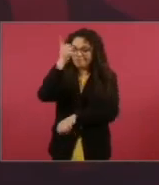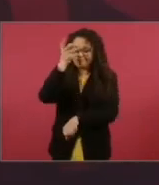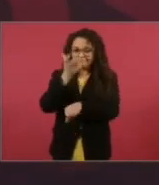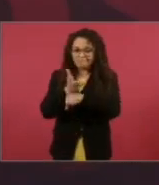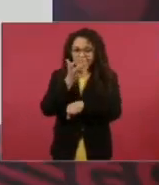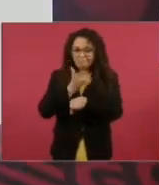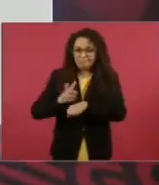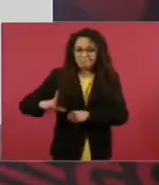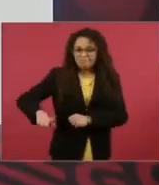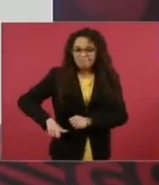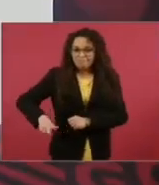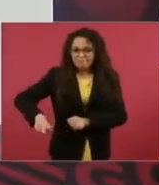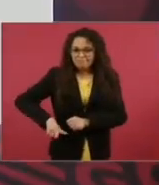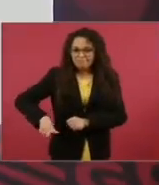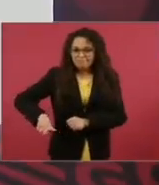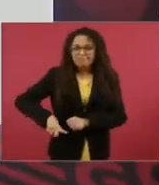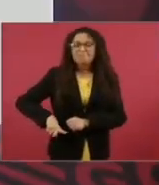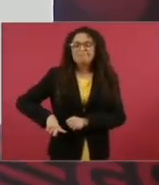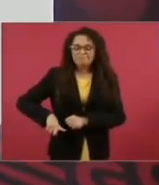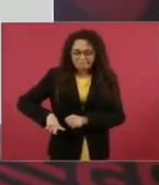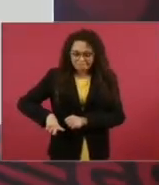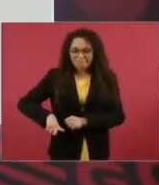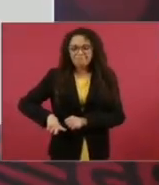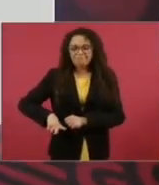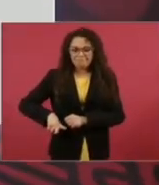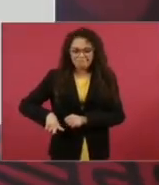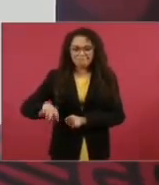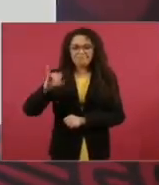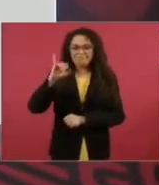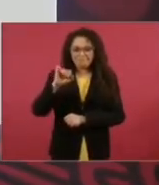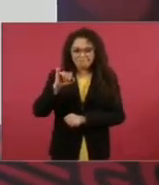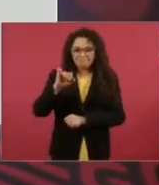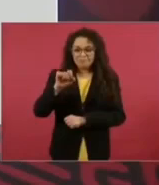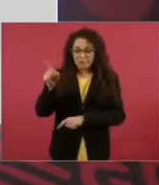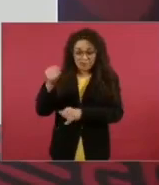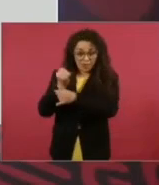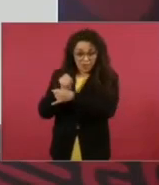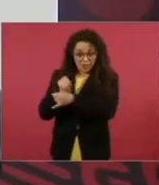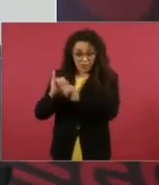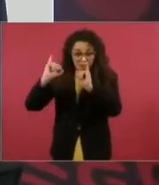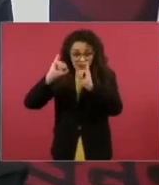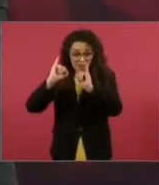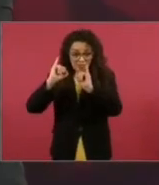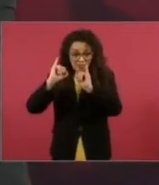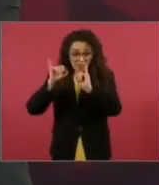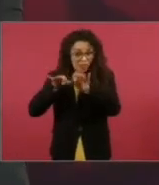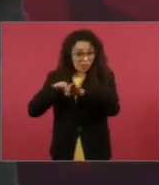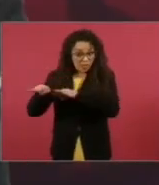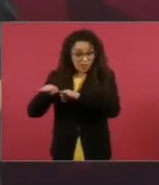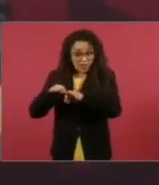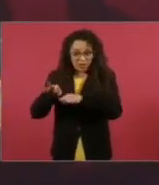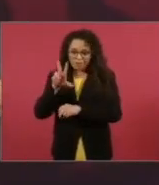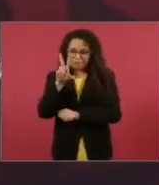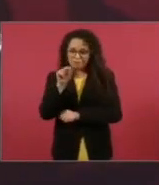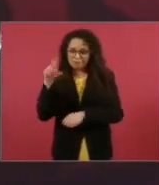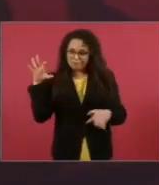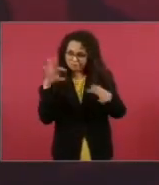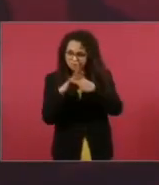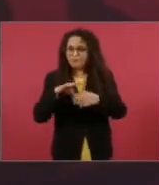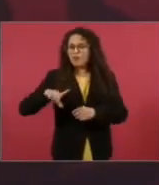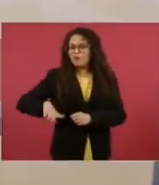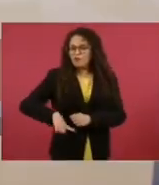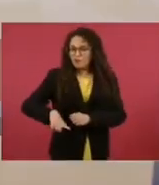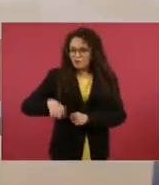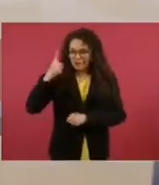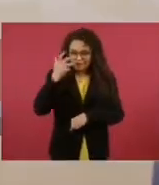una intervención en las próximas elecciones presidenciales de México, donde va a haber injerencia rusa. ¿Por qué va a haber